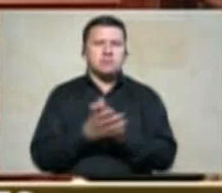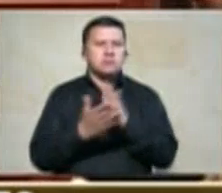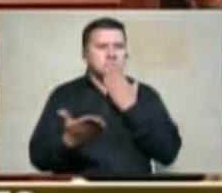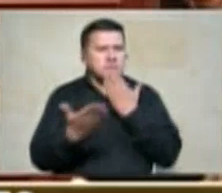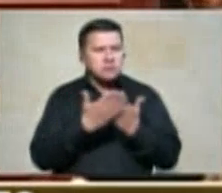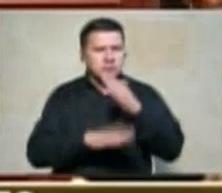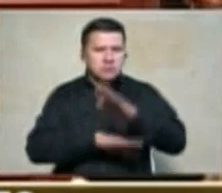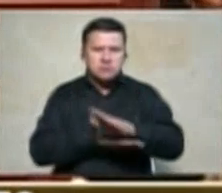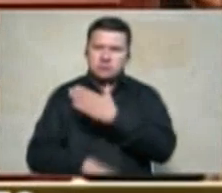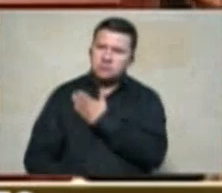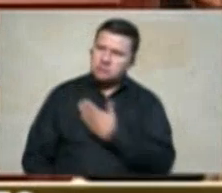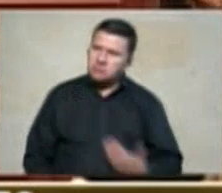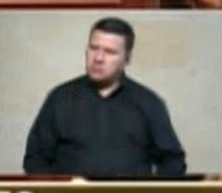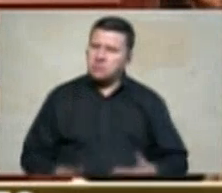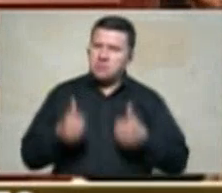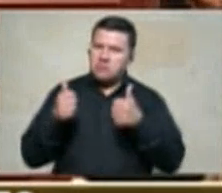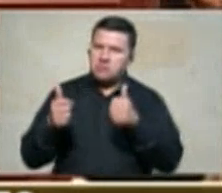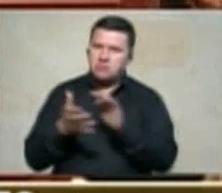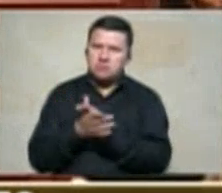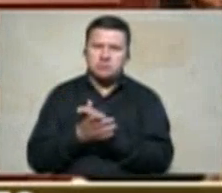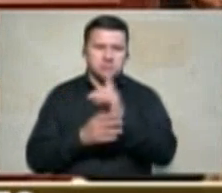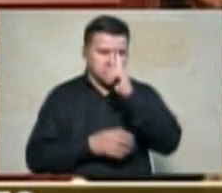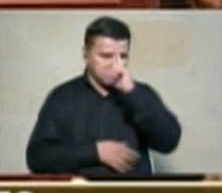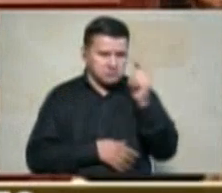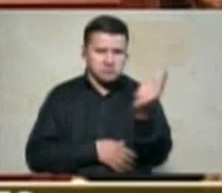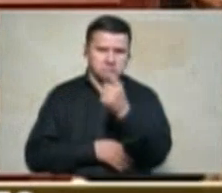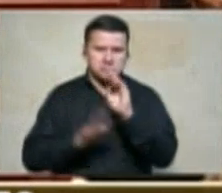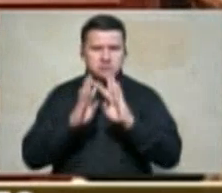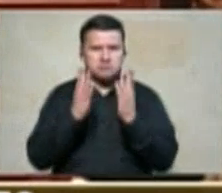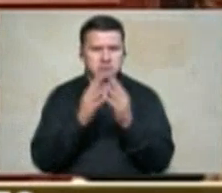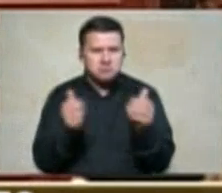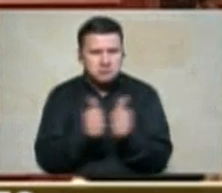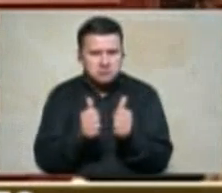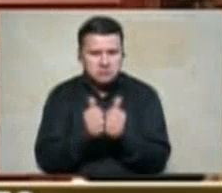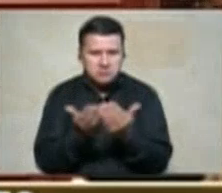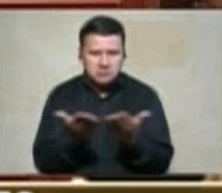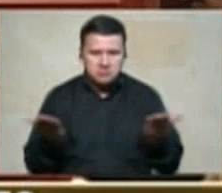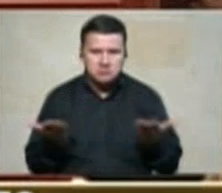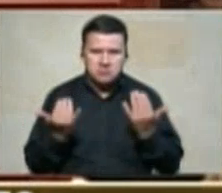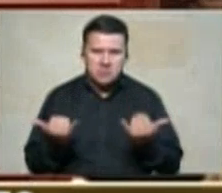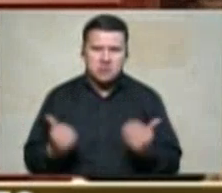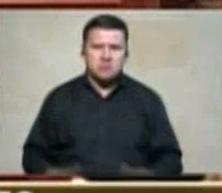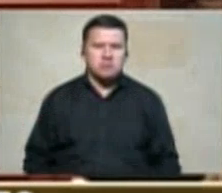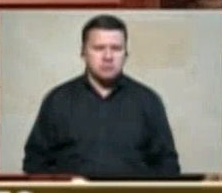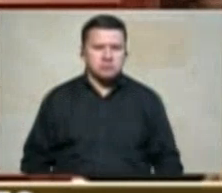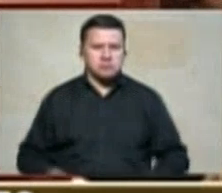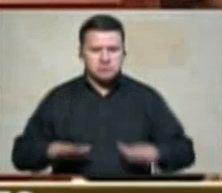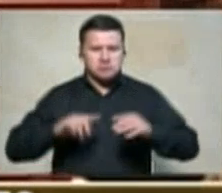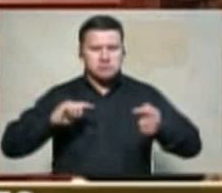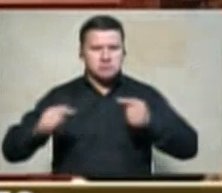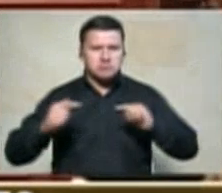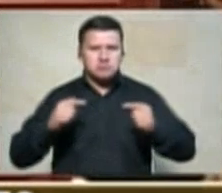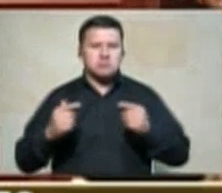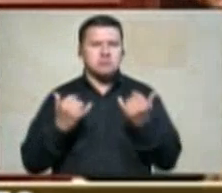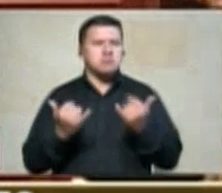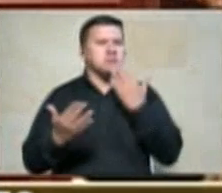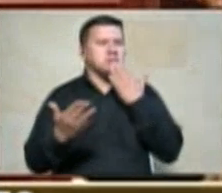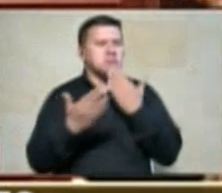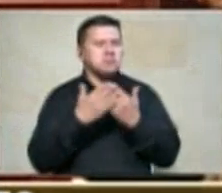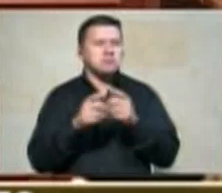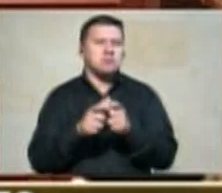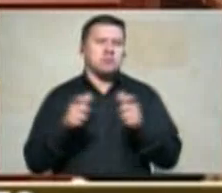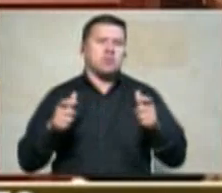Buenas tardes, señor presidente, demás honorables congresistas que nos acompañan en este momento en este debate.